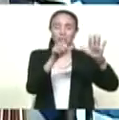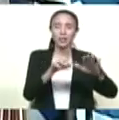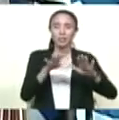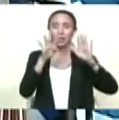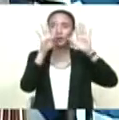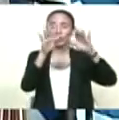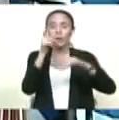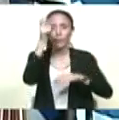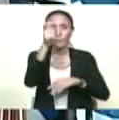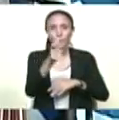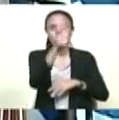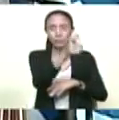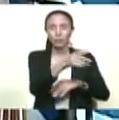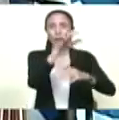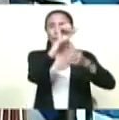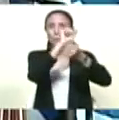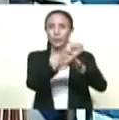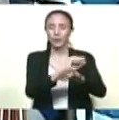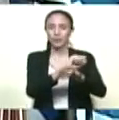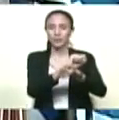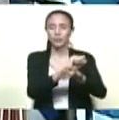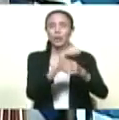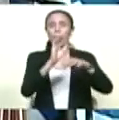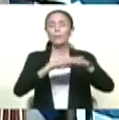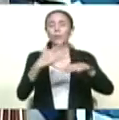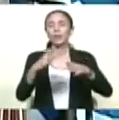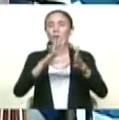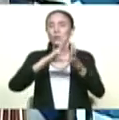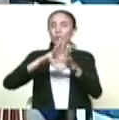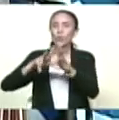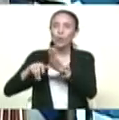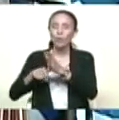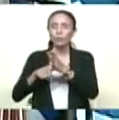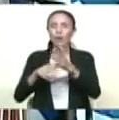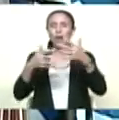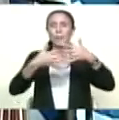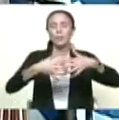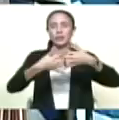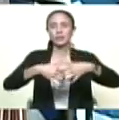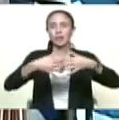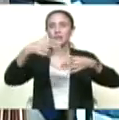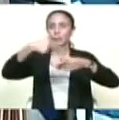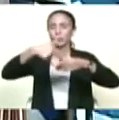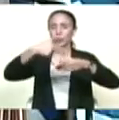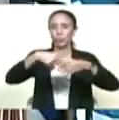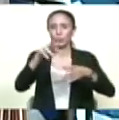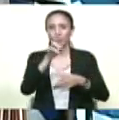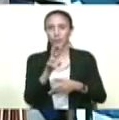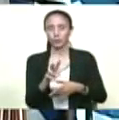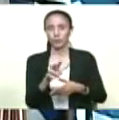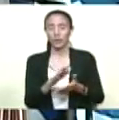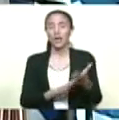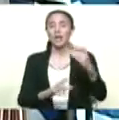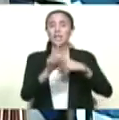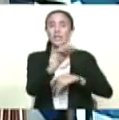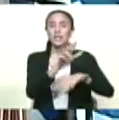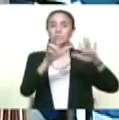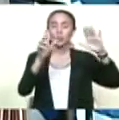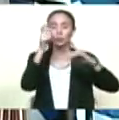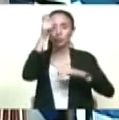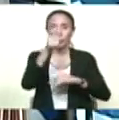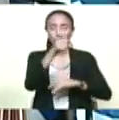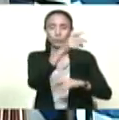detenidos por la trama de corrupción de pedevesa y 18 altos gerentes